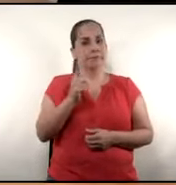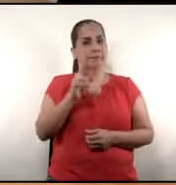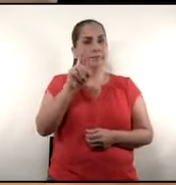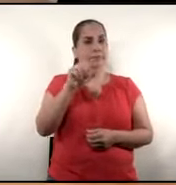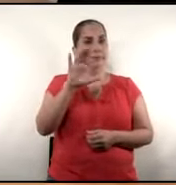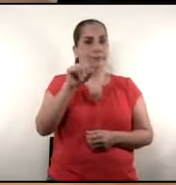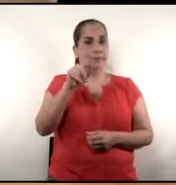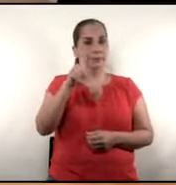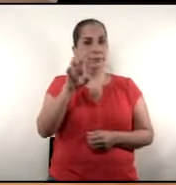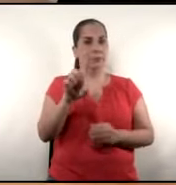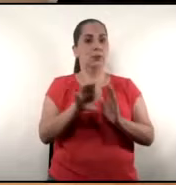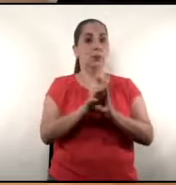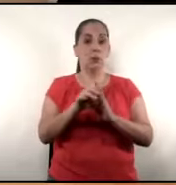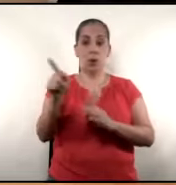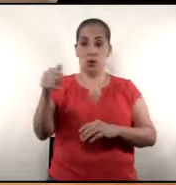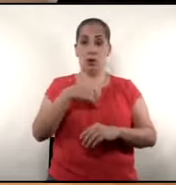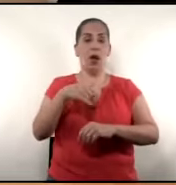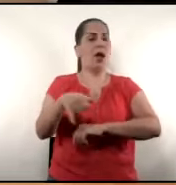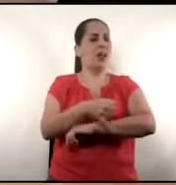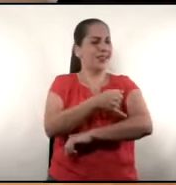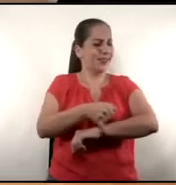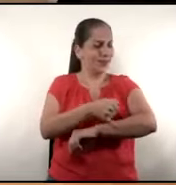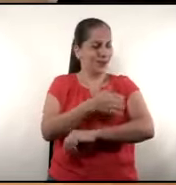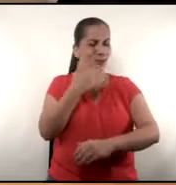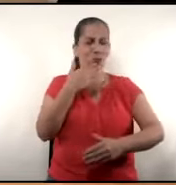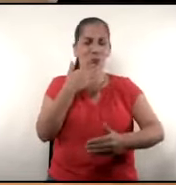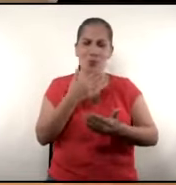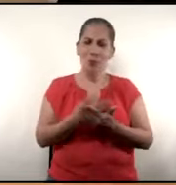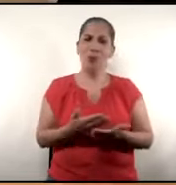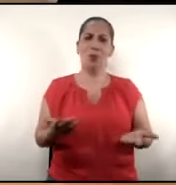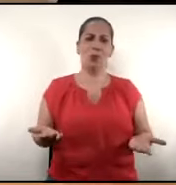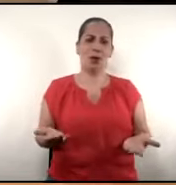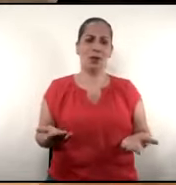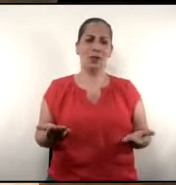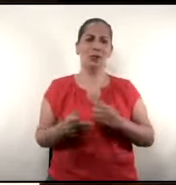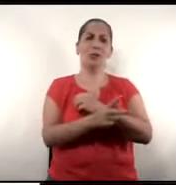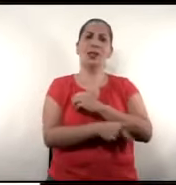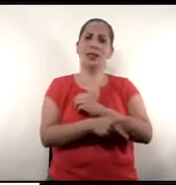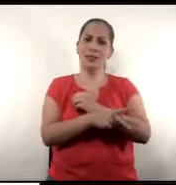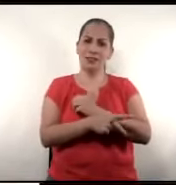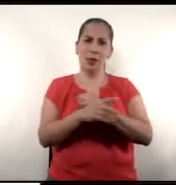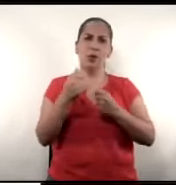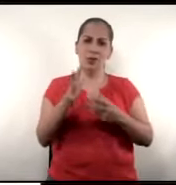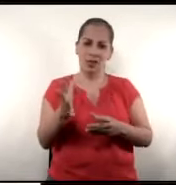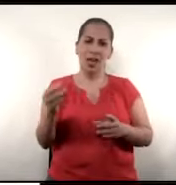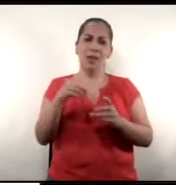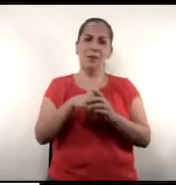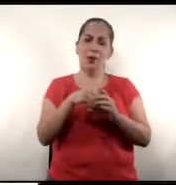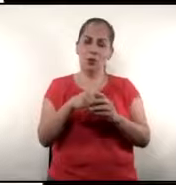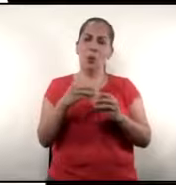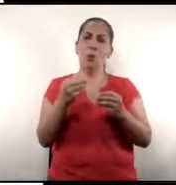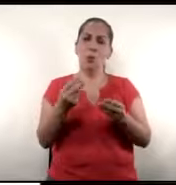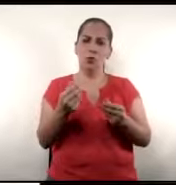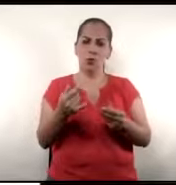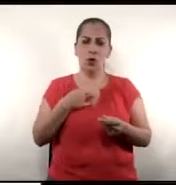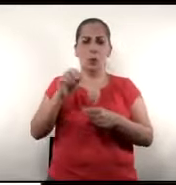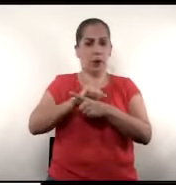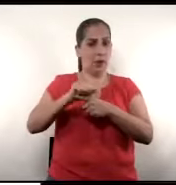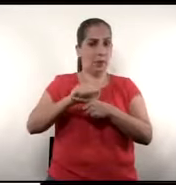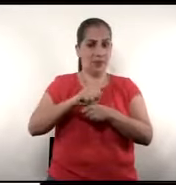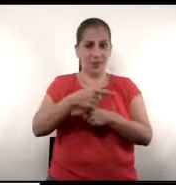hay ingenieros muy buenos, en los cuales el Estado costarricense ha invertido una cantidad importante de dinero para